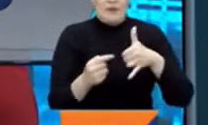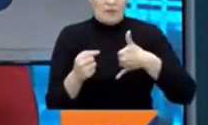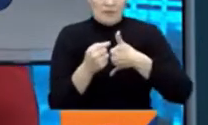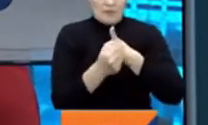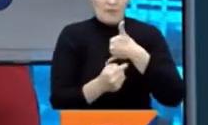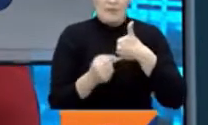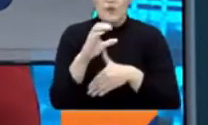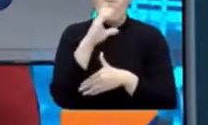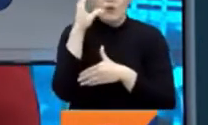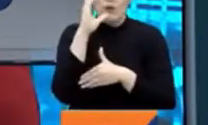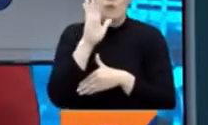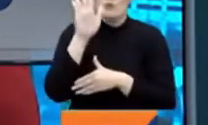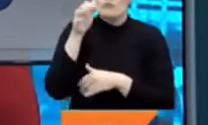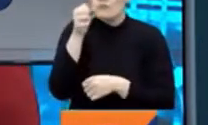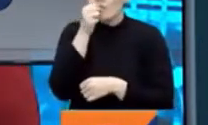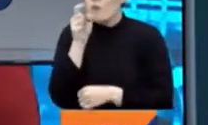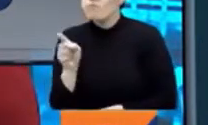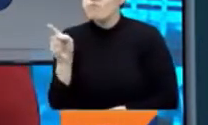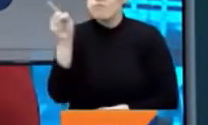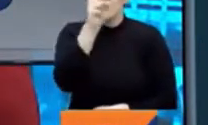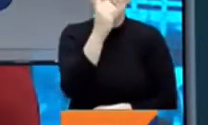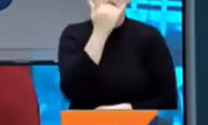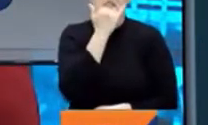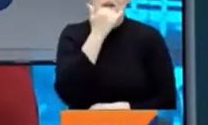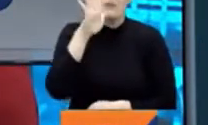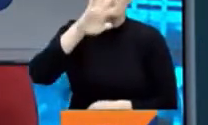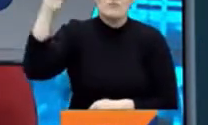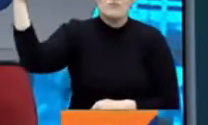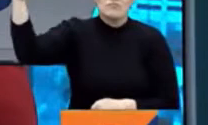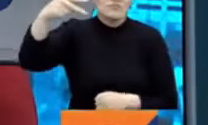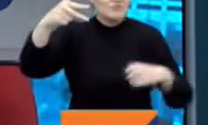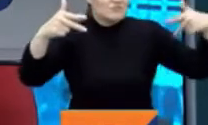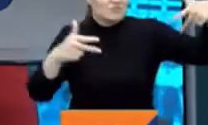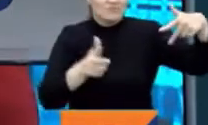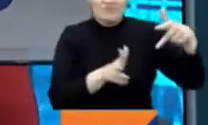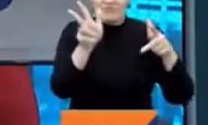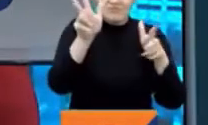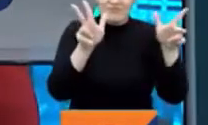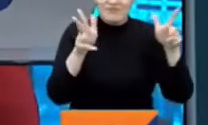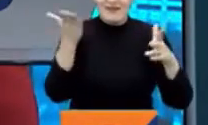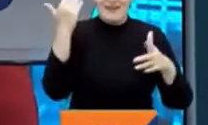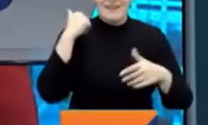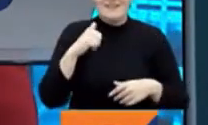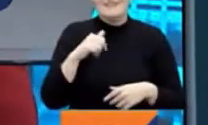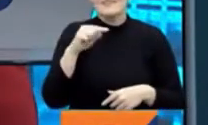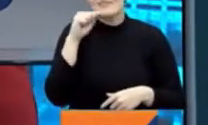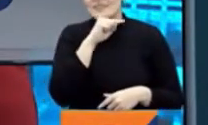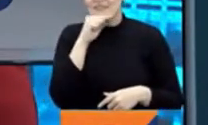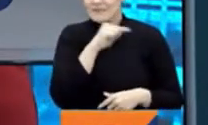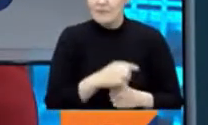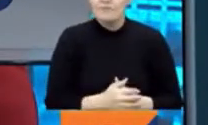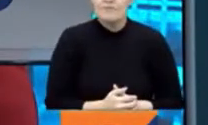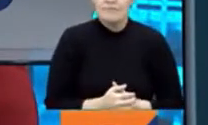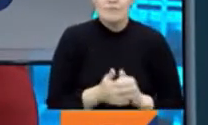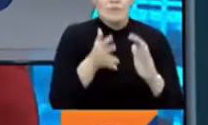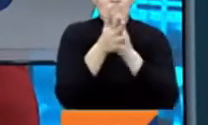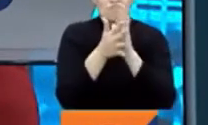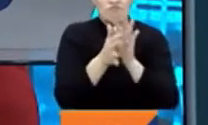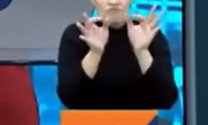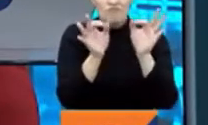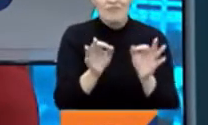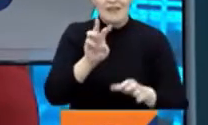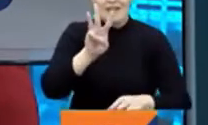nuestros corresponsales para que sepamos cómo avanza la operación Retorno. Para el puente, las autoridades estimaron que 3 millones de